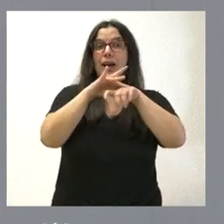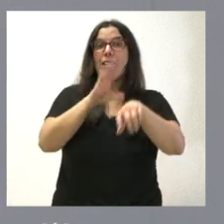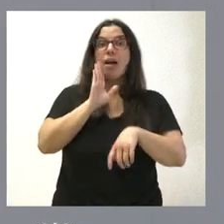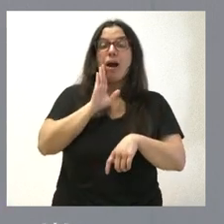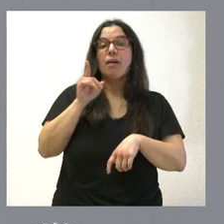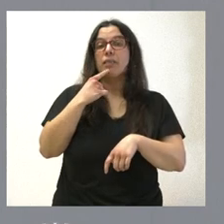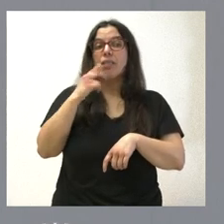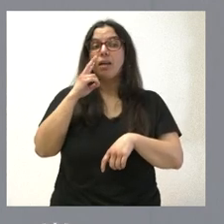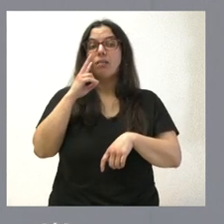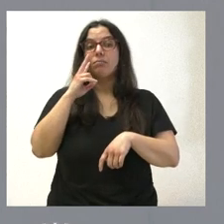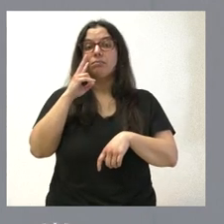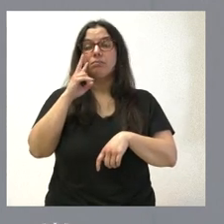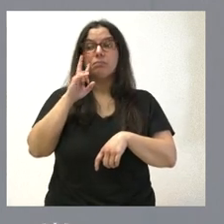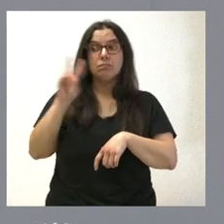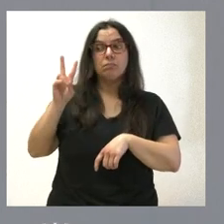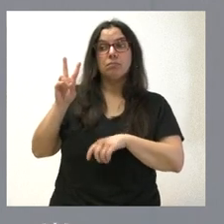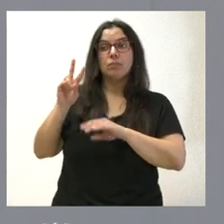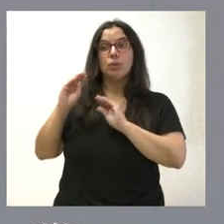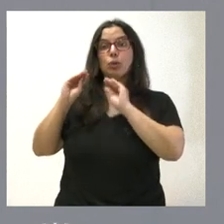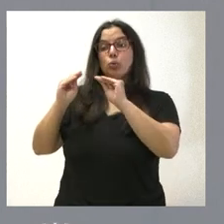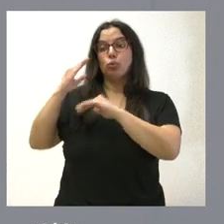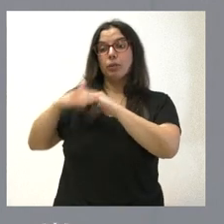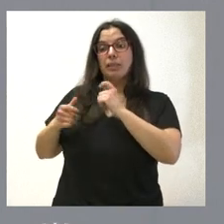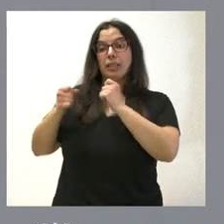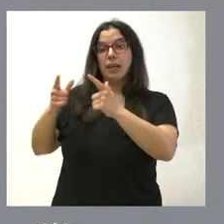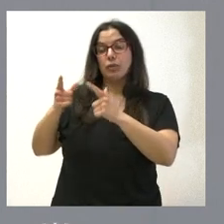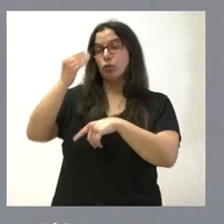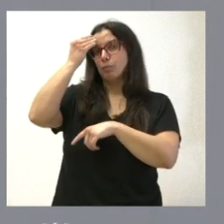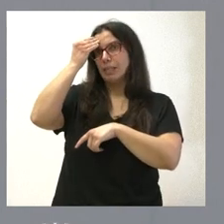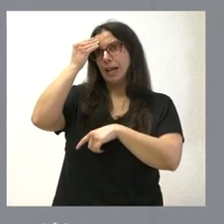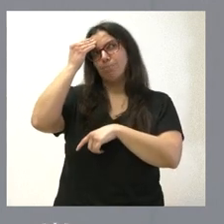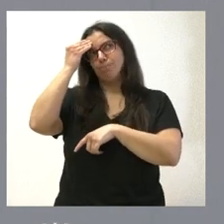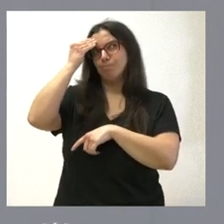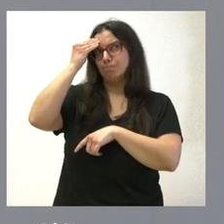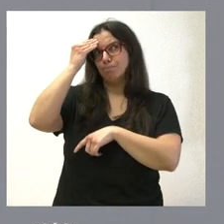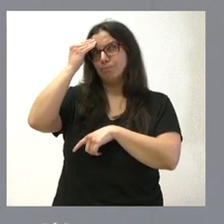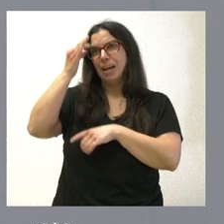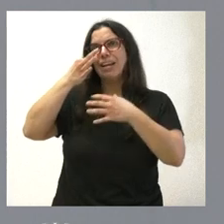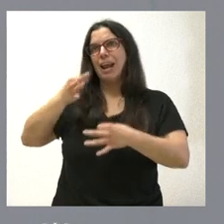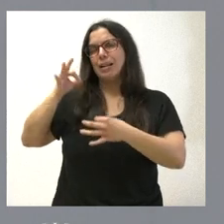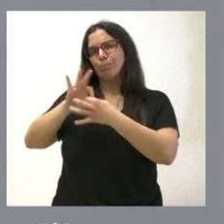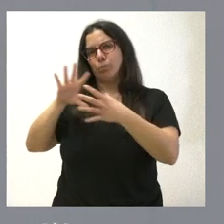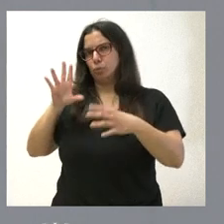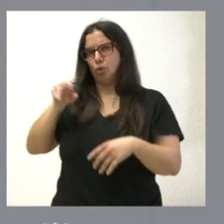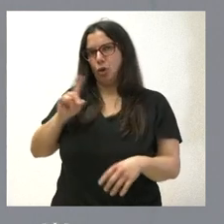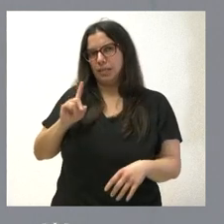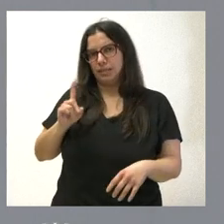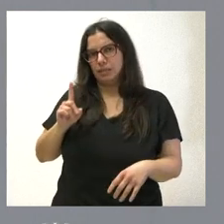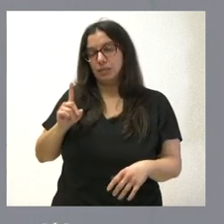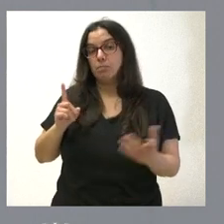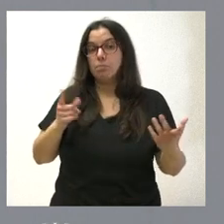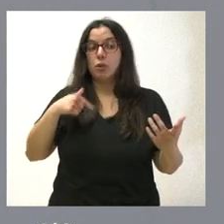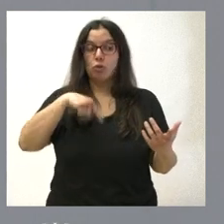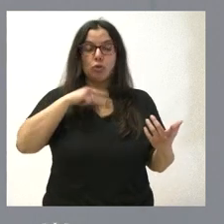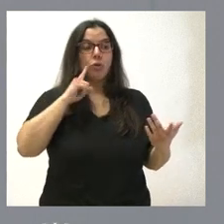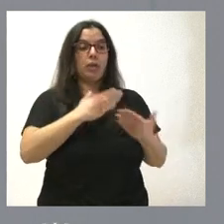hizo el Gobierno en su límite de gasto no financiero Pues poco próxima a la realidad y sin embargo en el